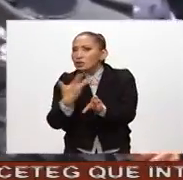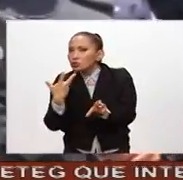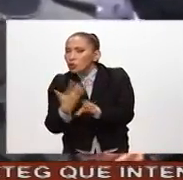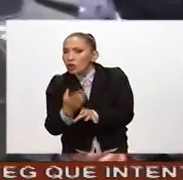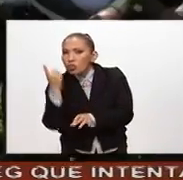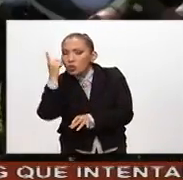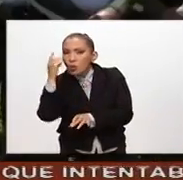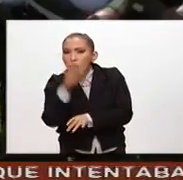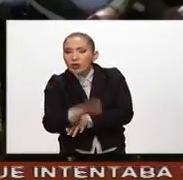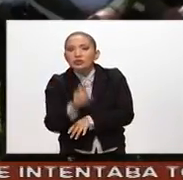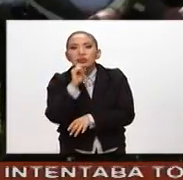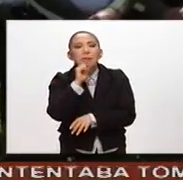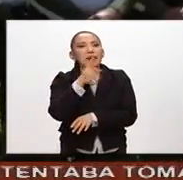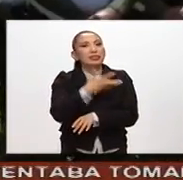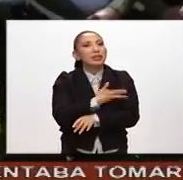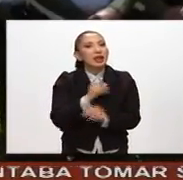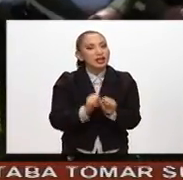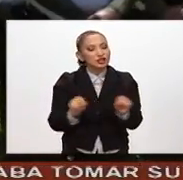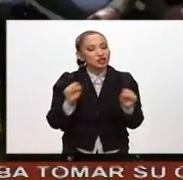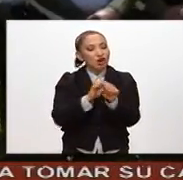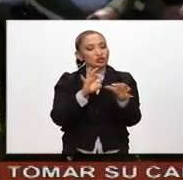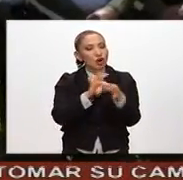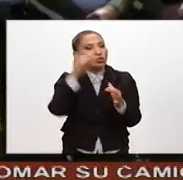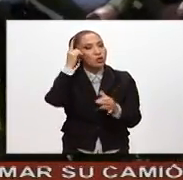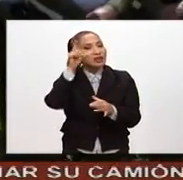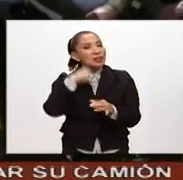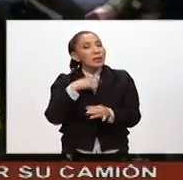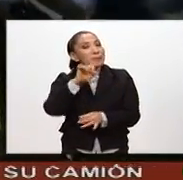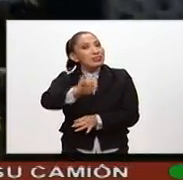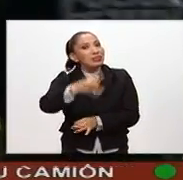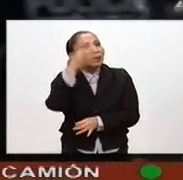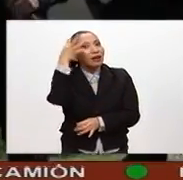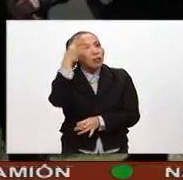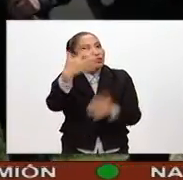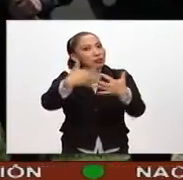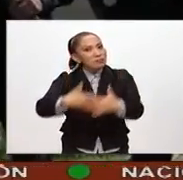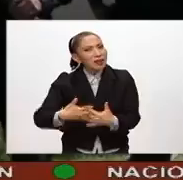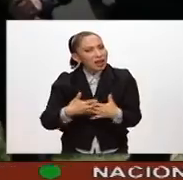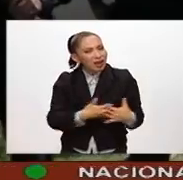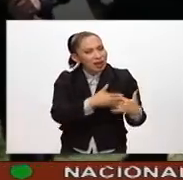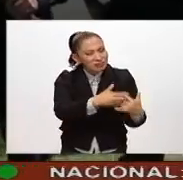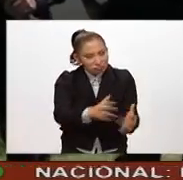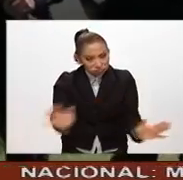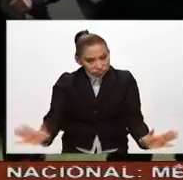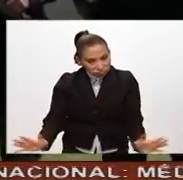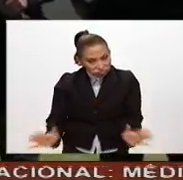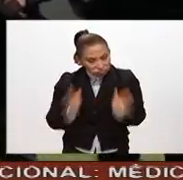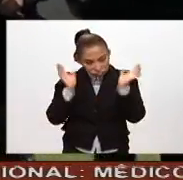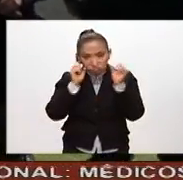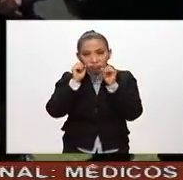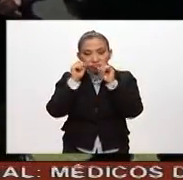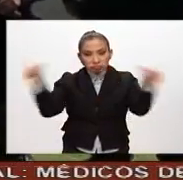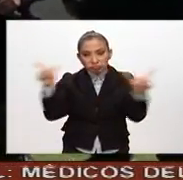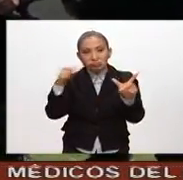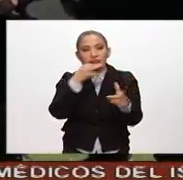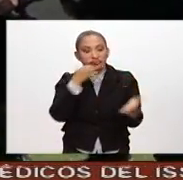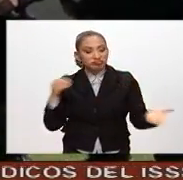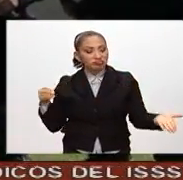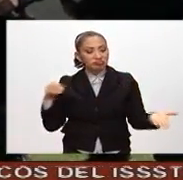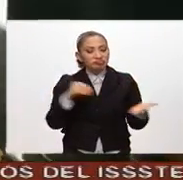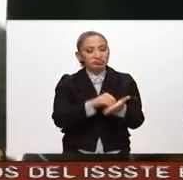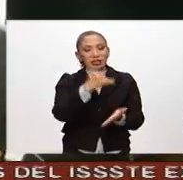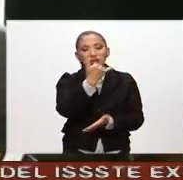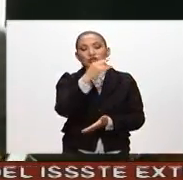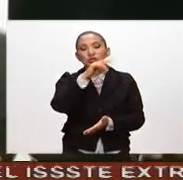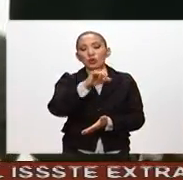Unidos, además de ser socio o dueño de 24 empresas. Eso lo declaró